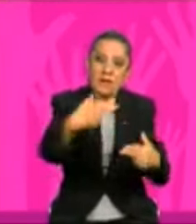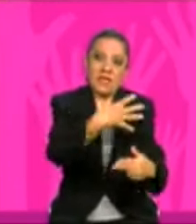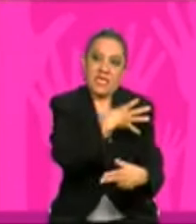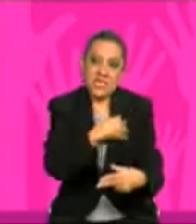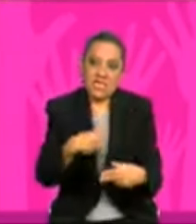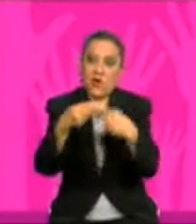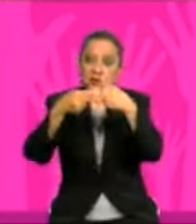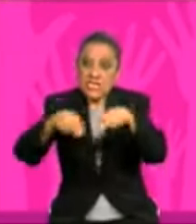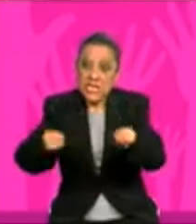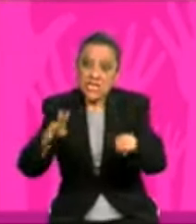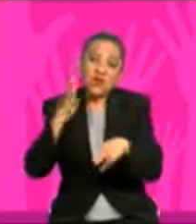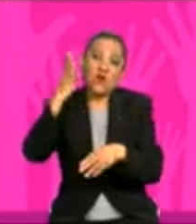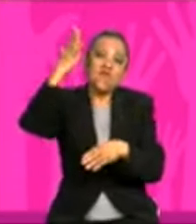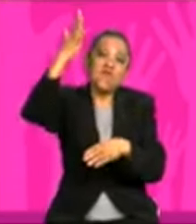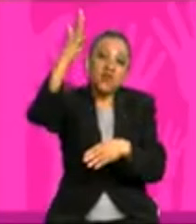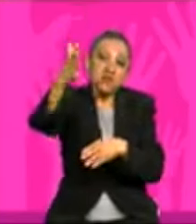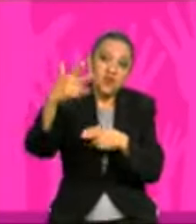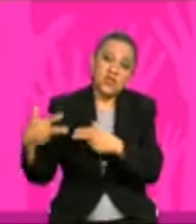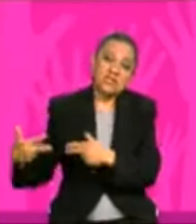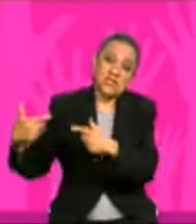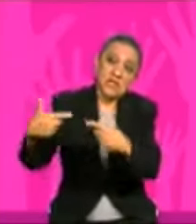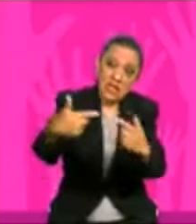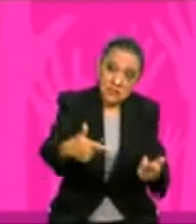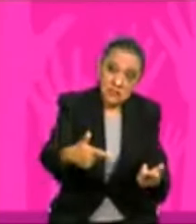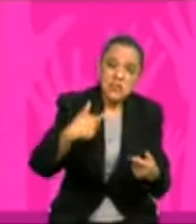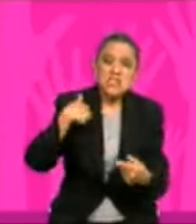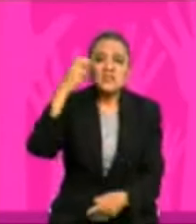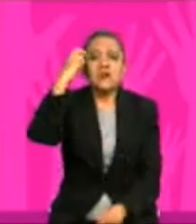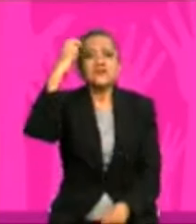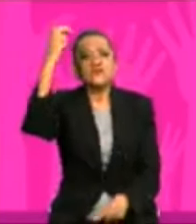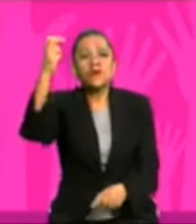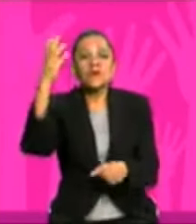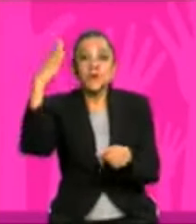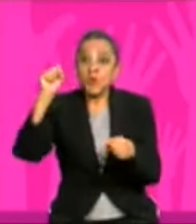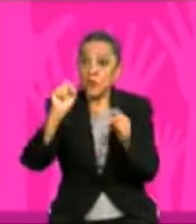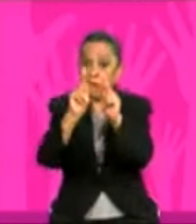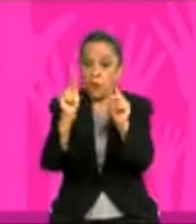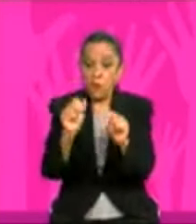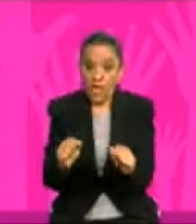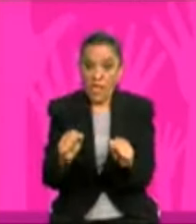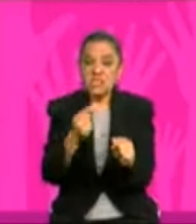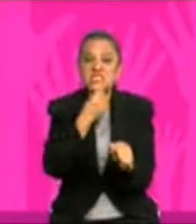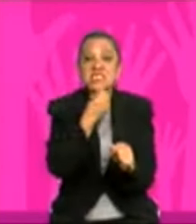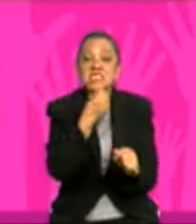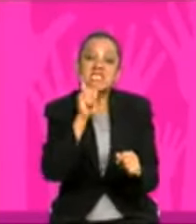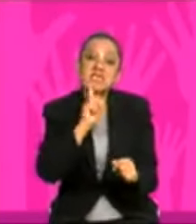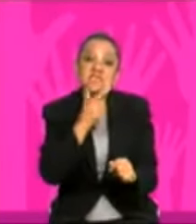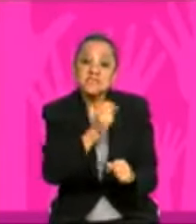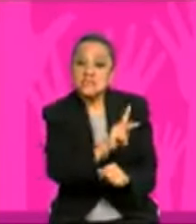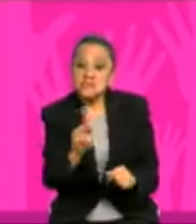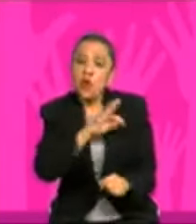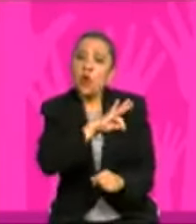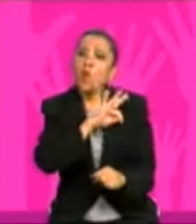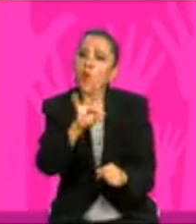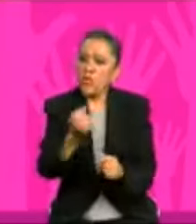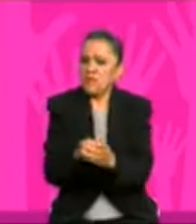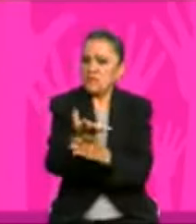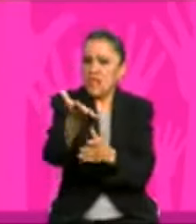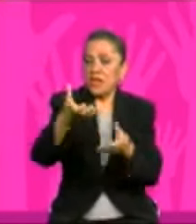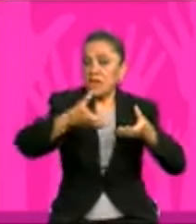a nuestras futuras generaciones. Sueño con un Morelos en paz, en el que nuestras niñas y niños puedan salir a las